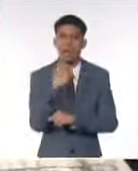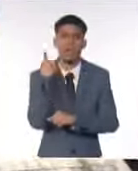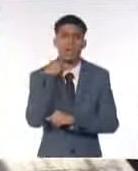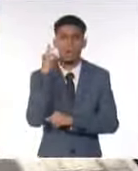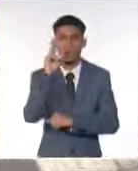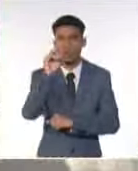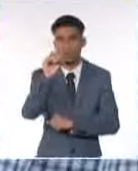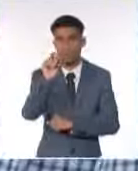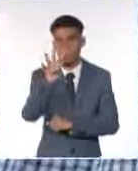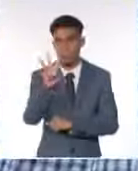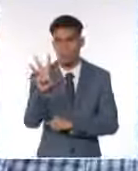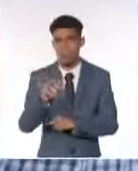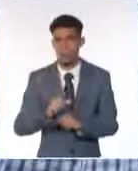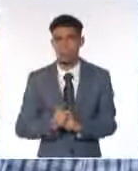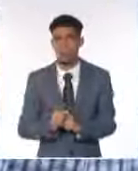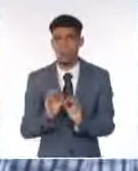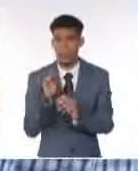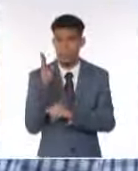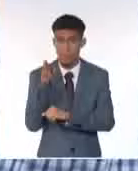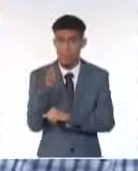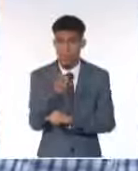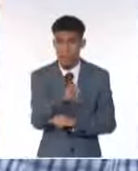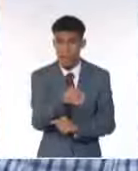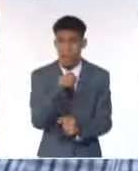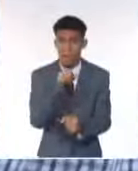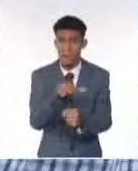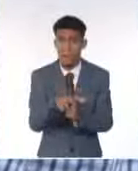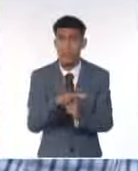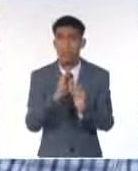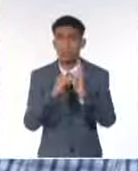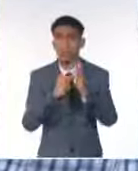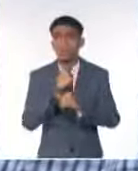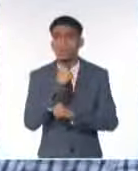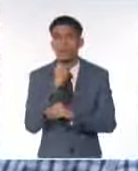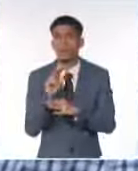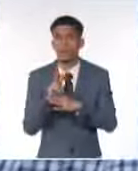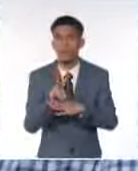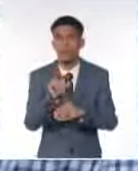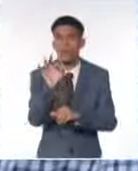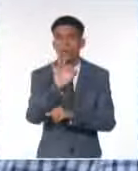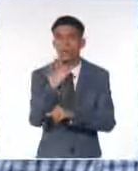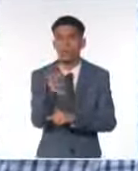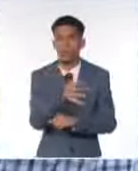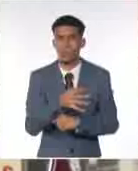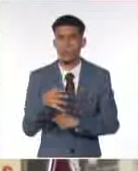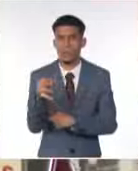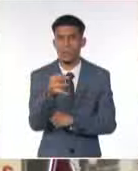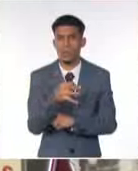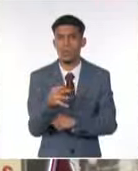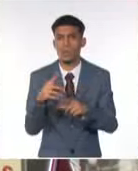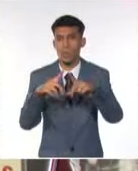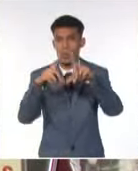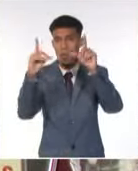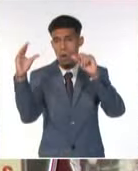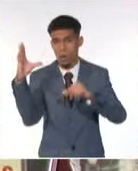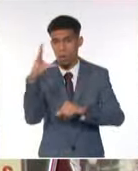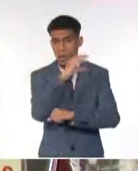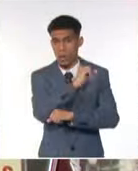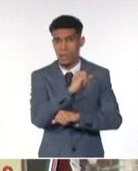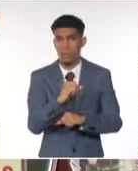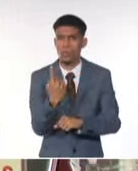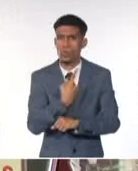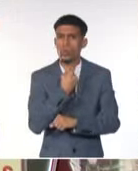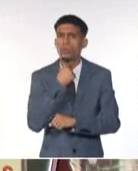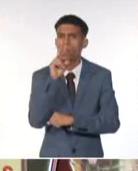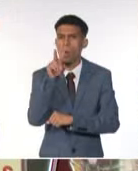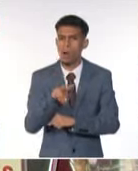2024. En estos recorridos, iniciados en enero, ya se han visitado 88 municipios en toda Cuba. Lo que vamos a hacer una evaluación